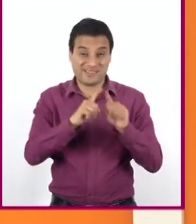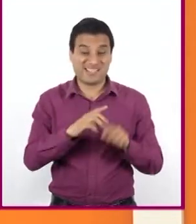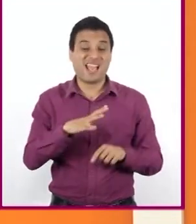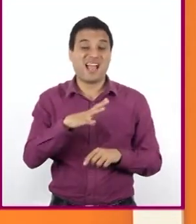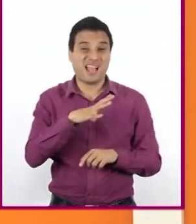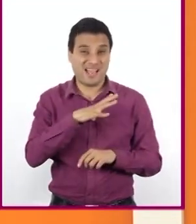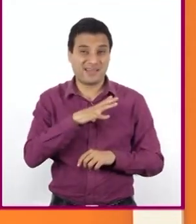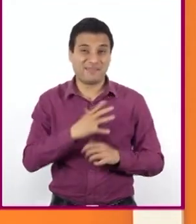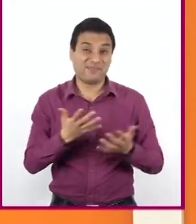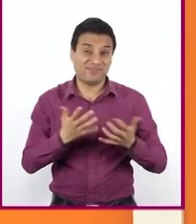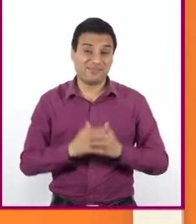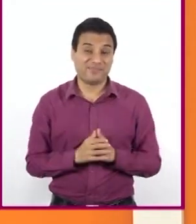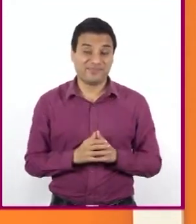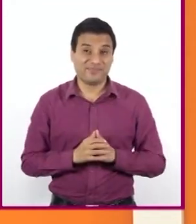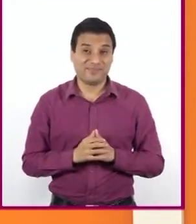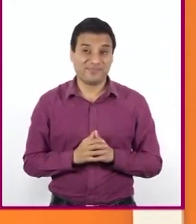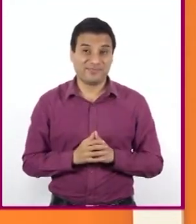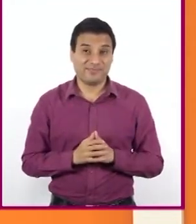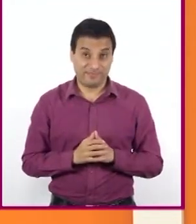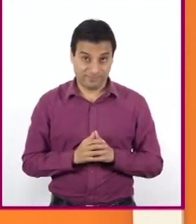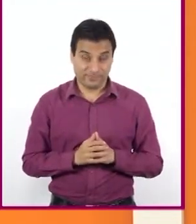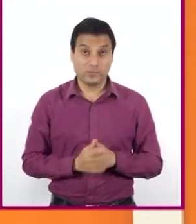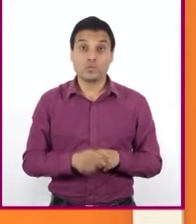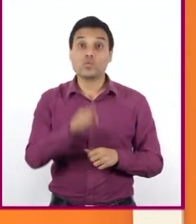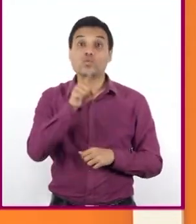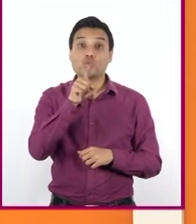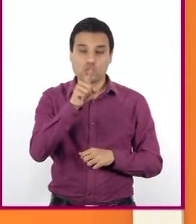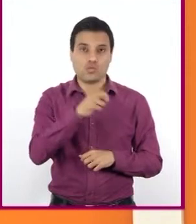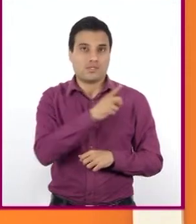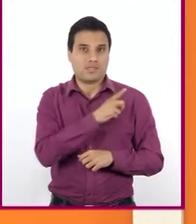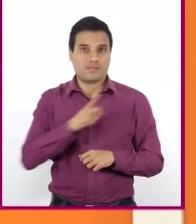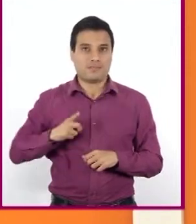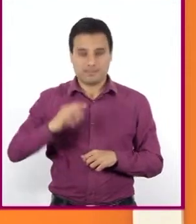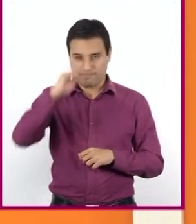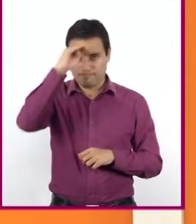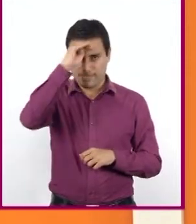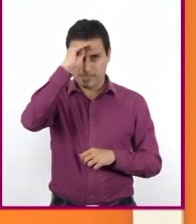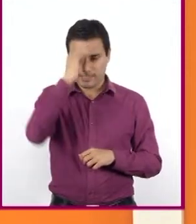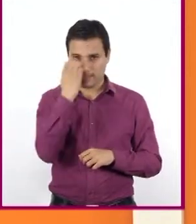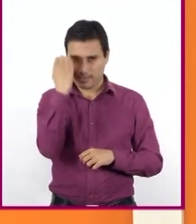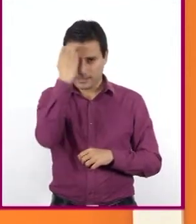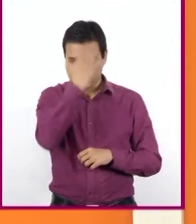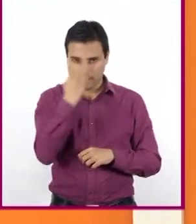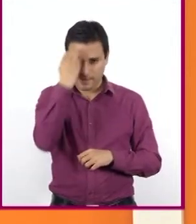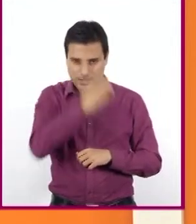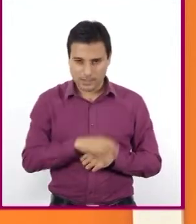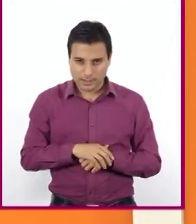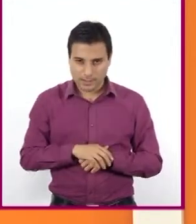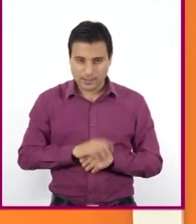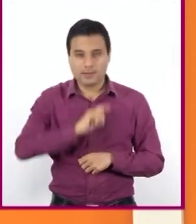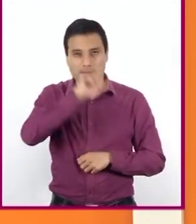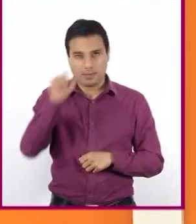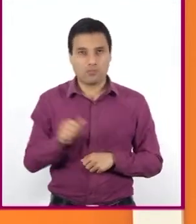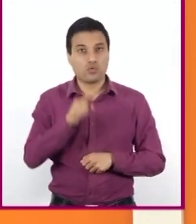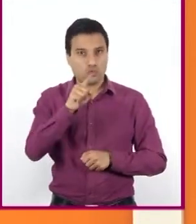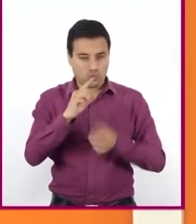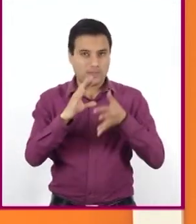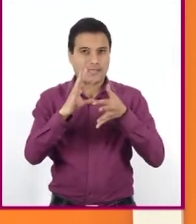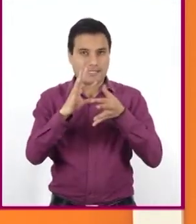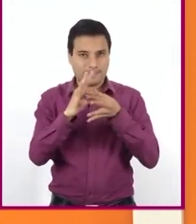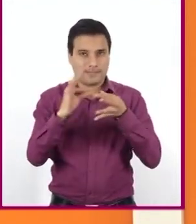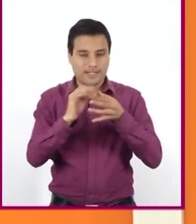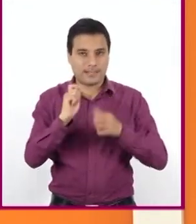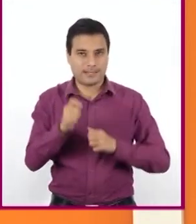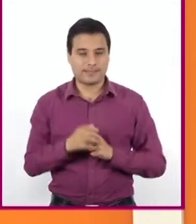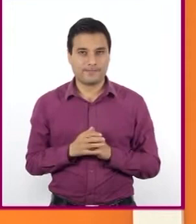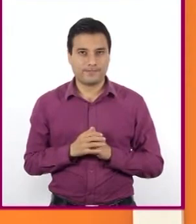tiempo. Por lo tanto, tendrán que valorarlo y explicar dicha situación cuando presenten